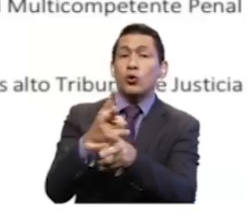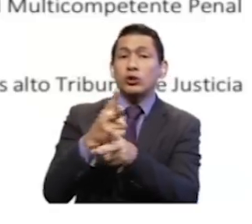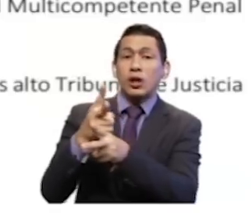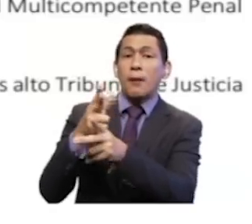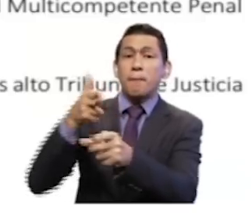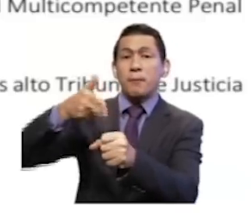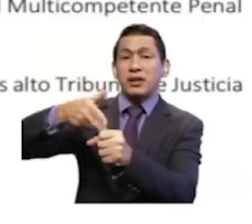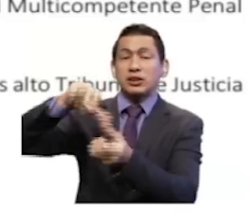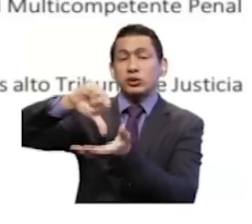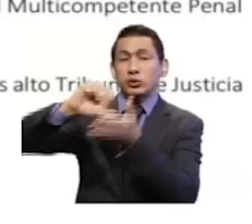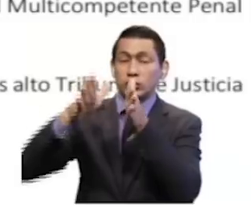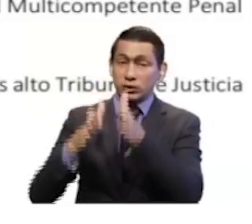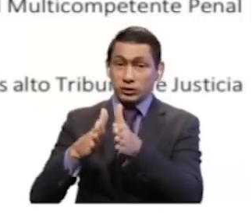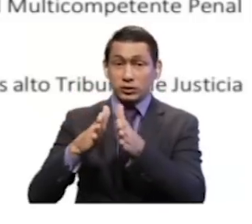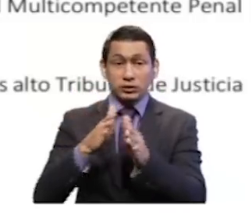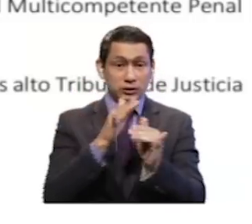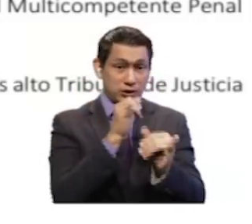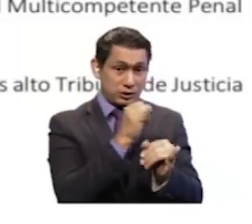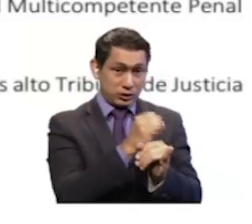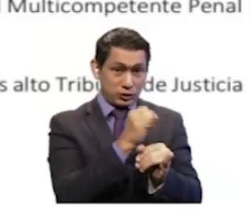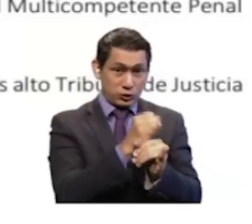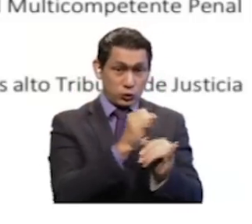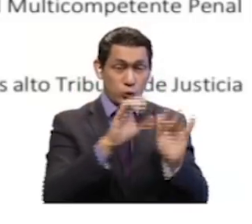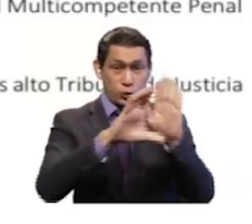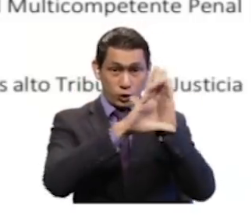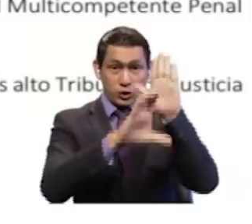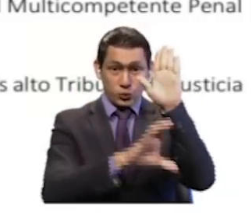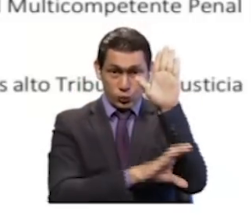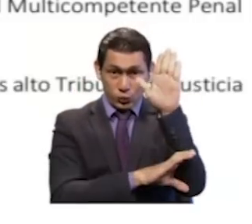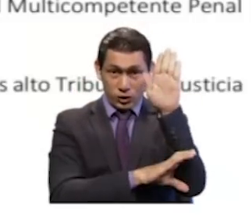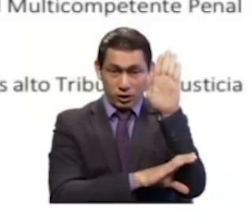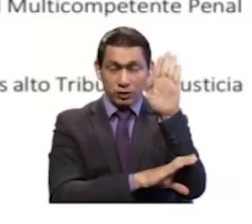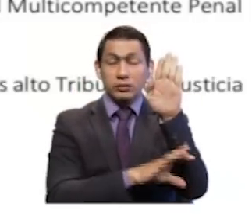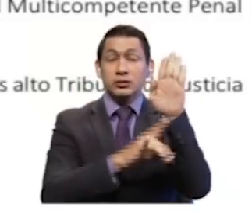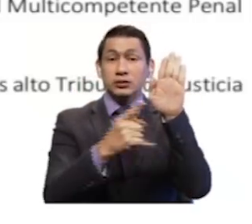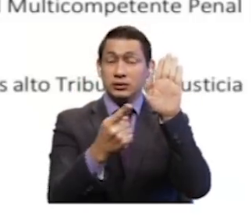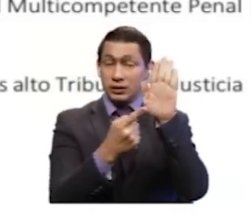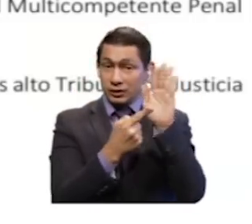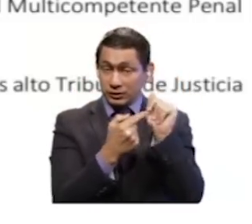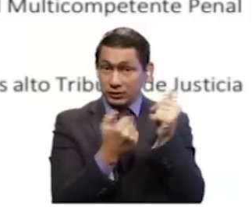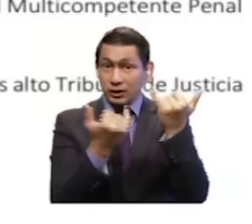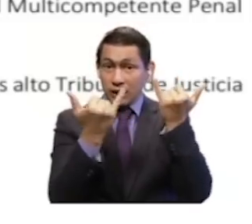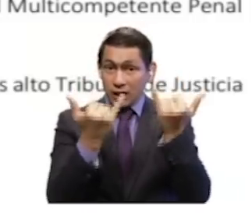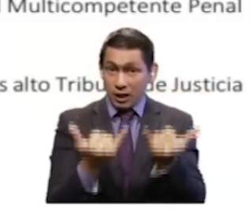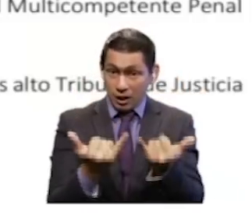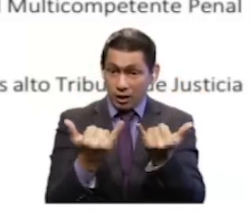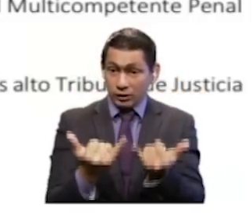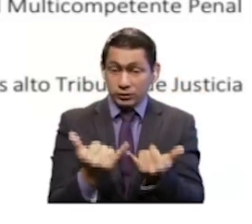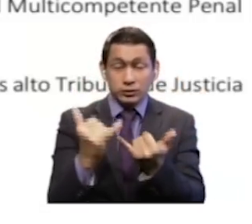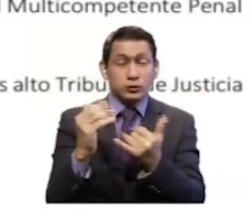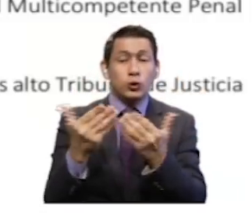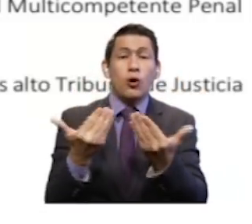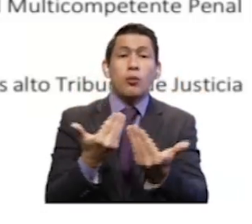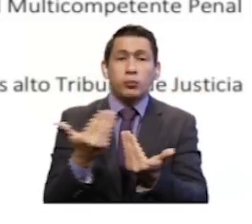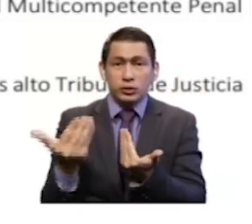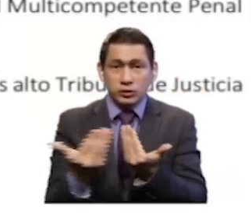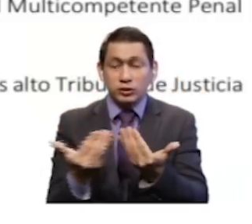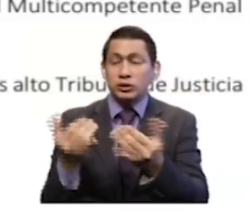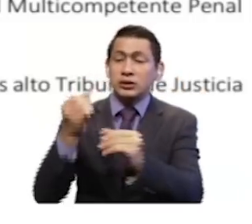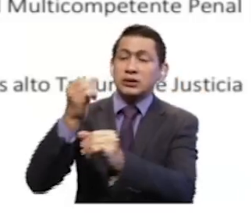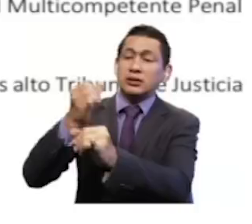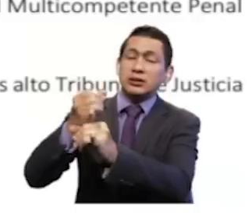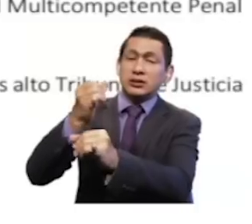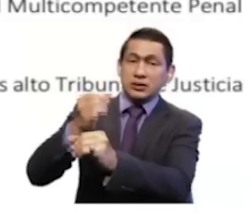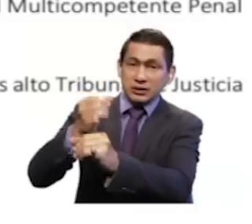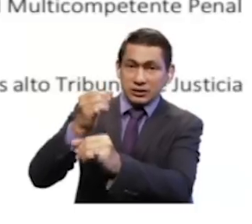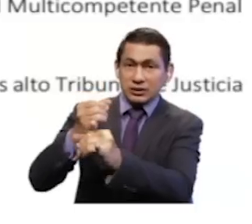comunicado, el organismo manifestó que se procesa la información recibida del actual Consejo de Participación Ciudadana, de la